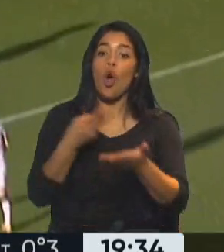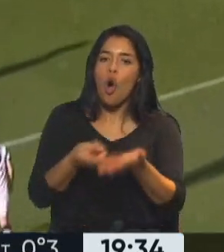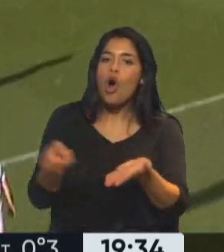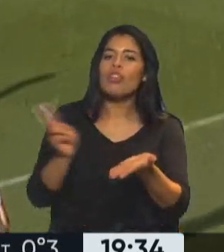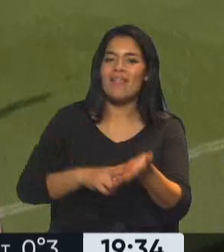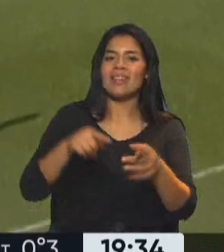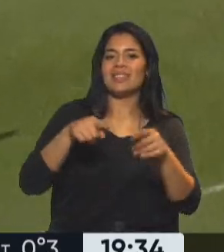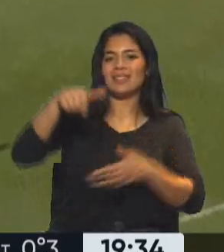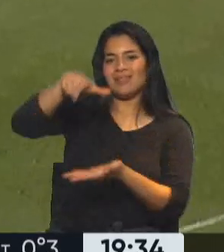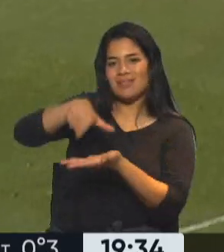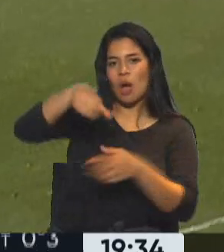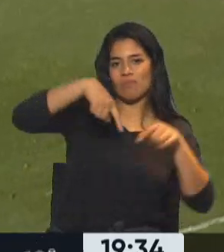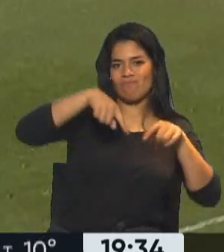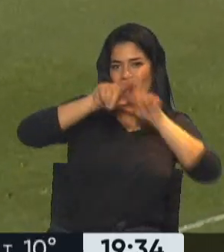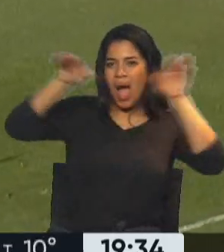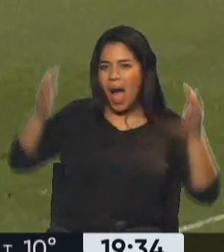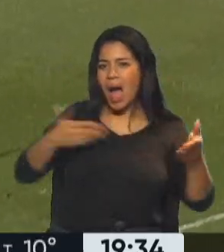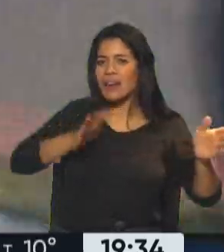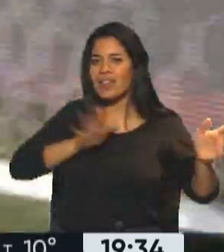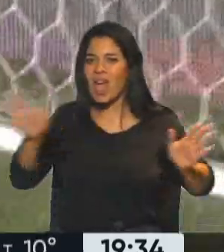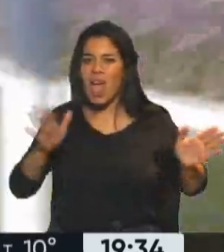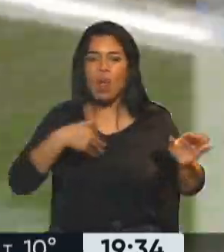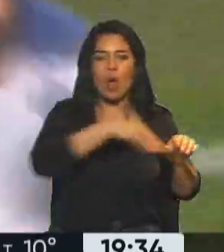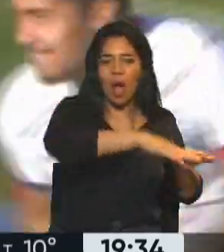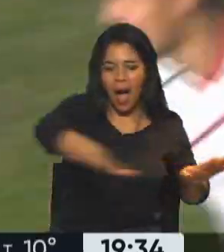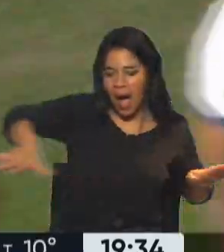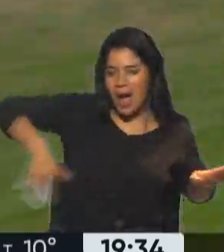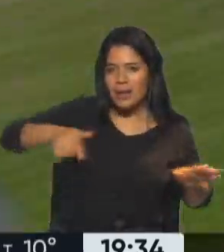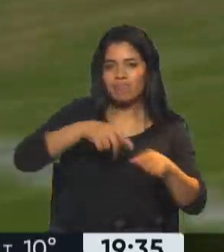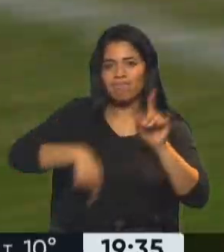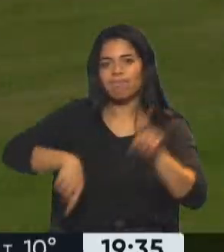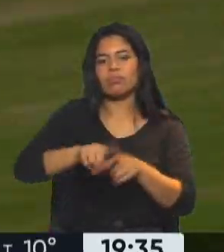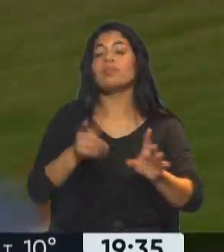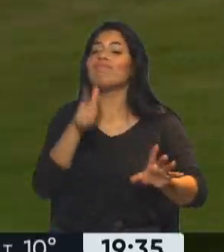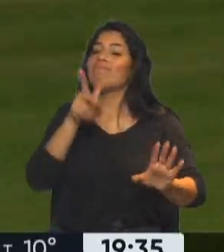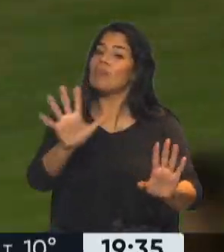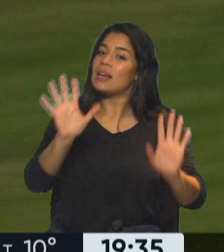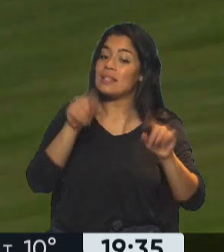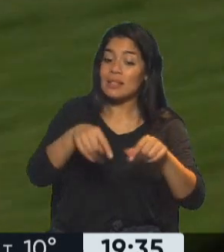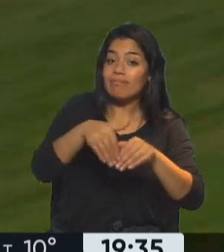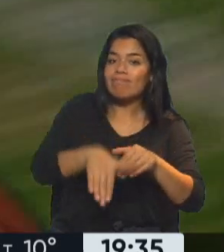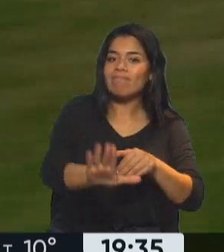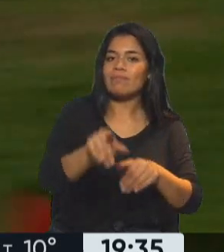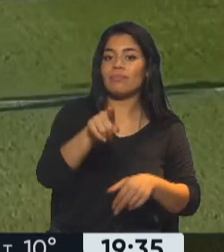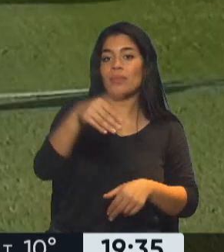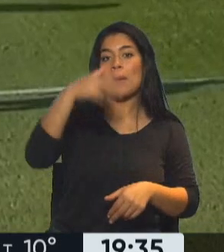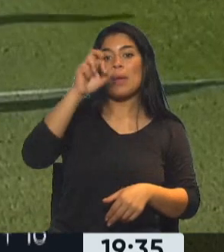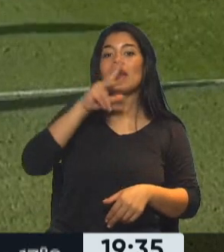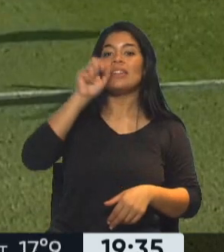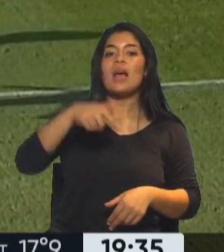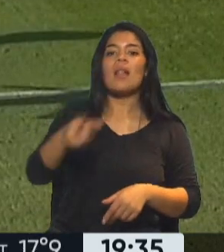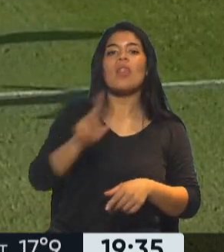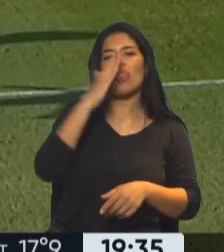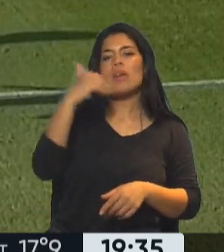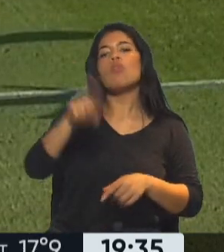área. Y este es el increíble de Vareiro. Yo creo que a partir de esto, este es el de Meritian y después viene el de